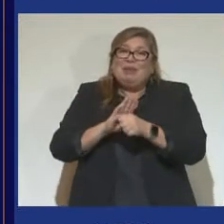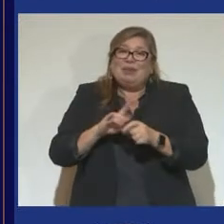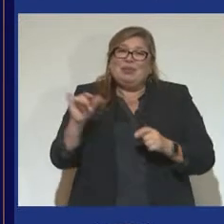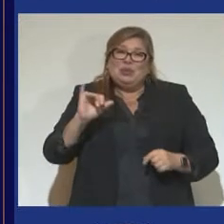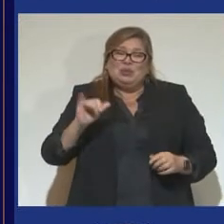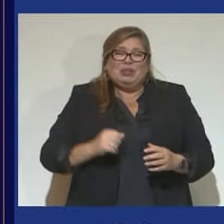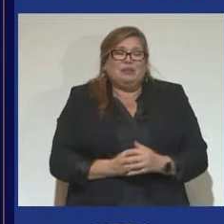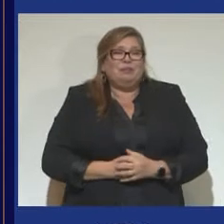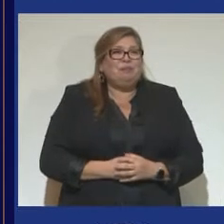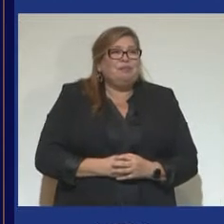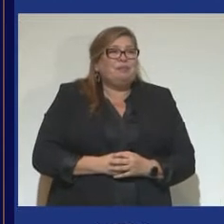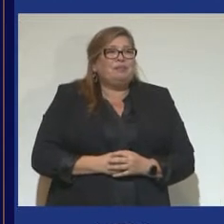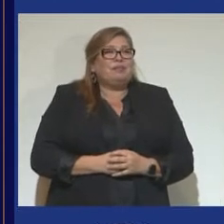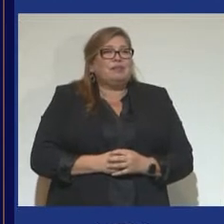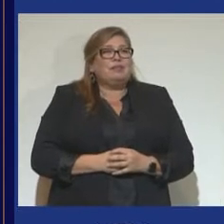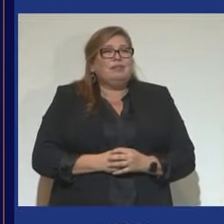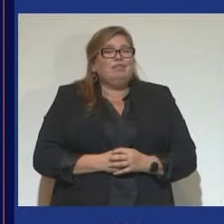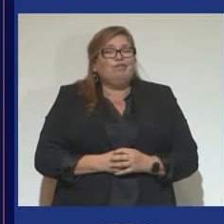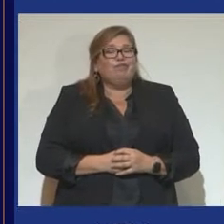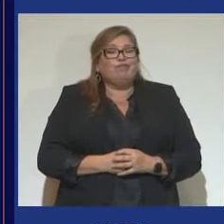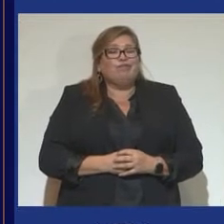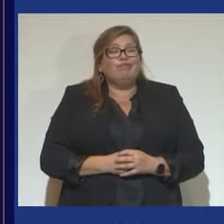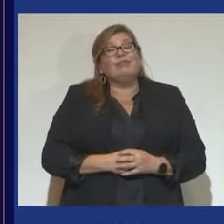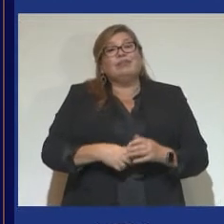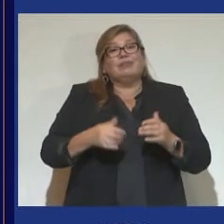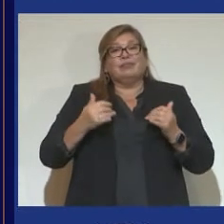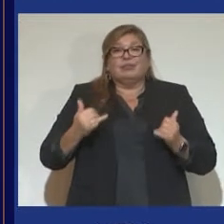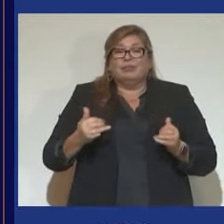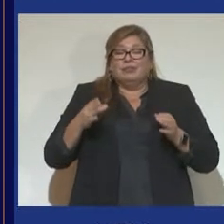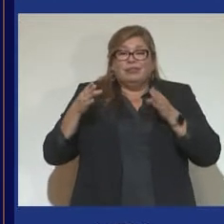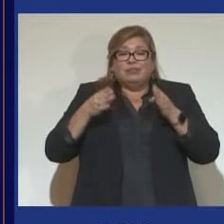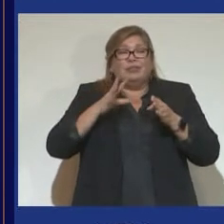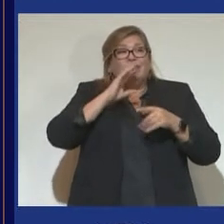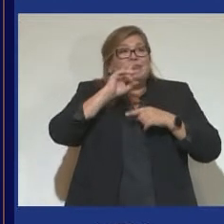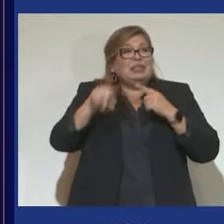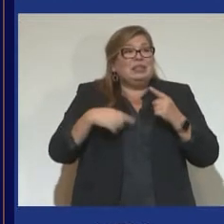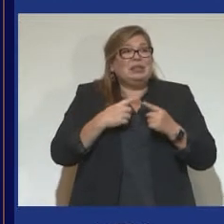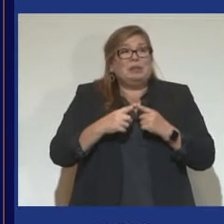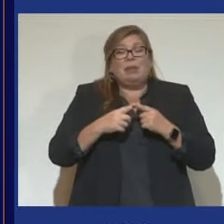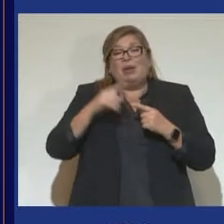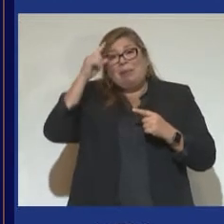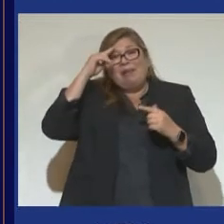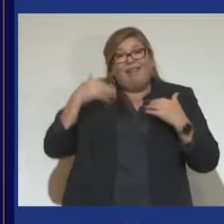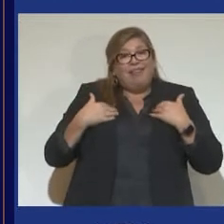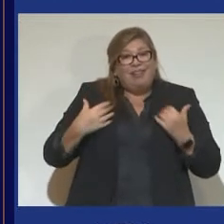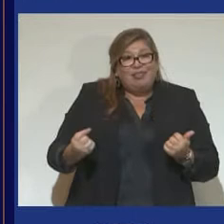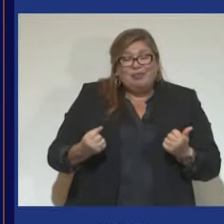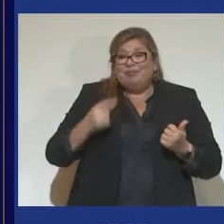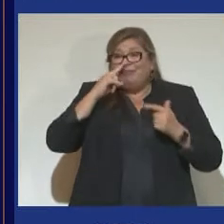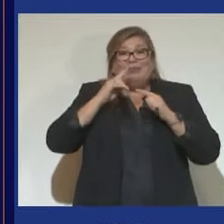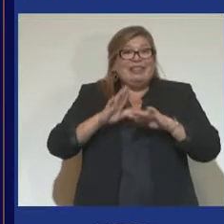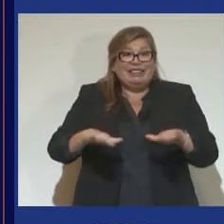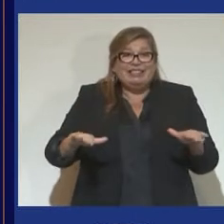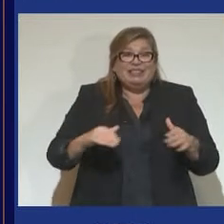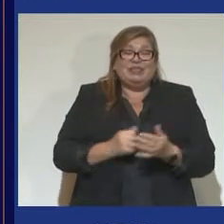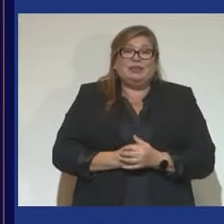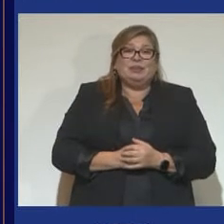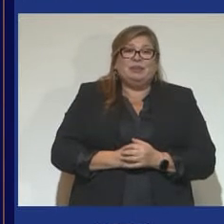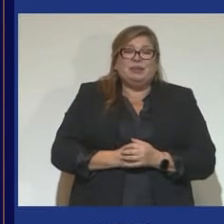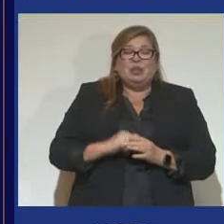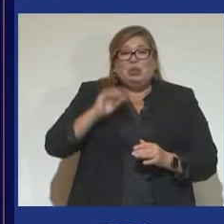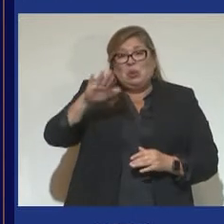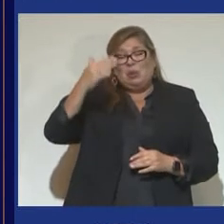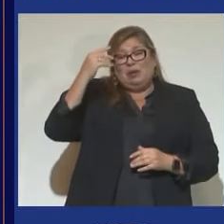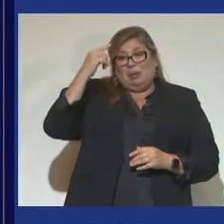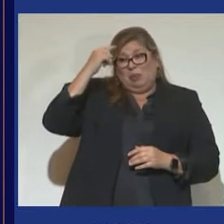compromiso y hablando de trabajo tenemos que comprometernos a hacer más con nuestros hijos y sus necesidades de salud